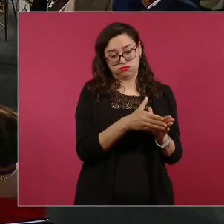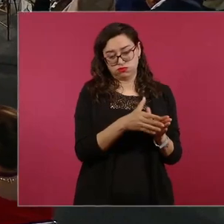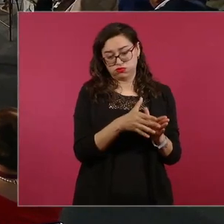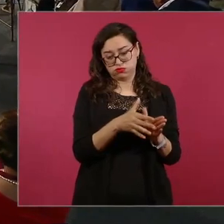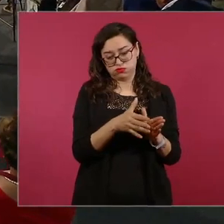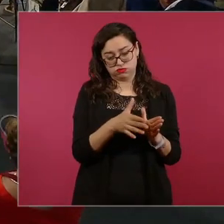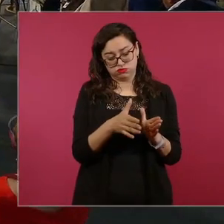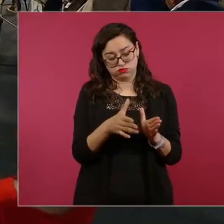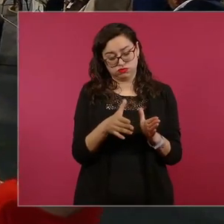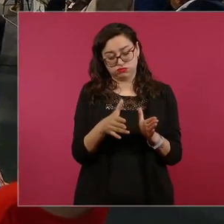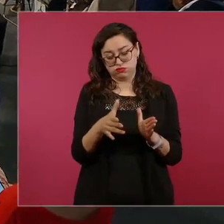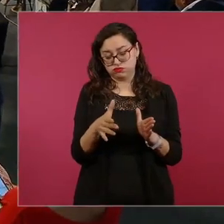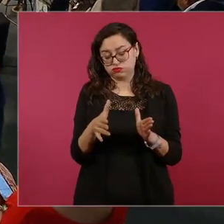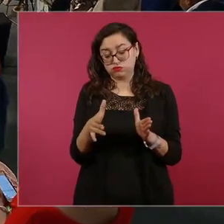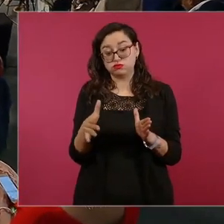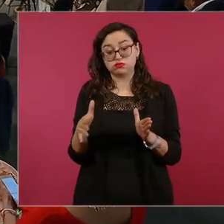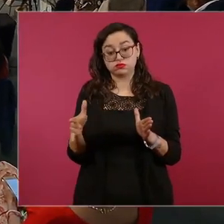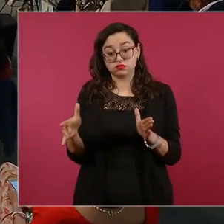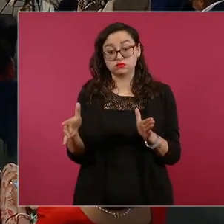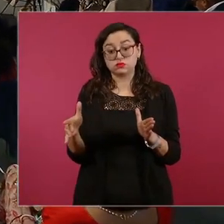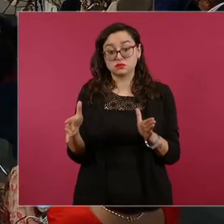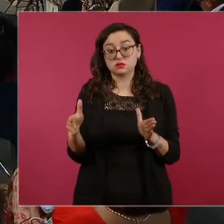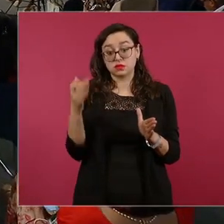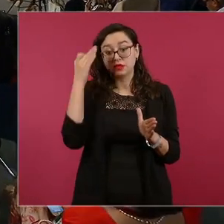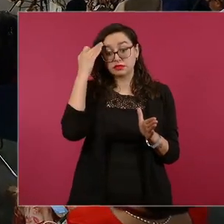durante un tiempo